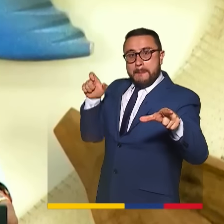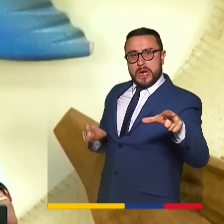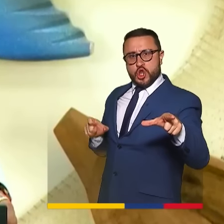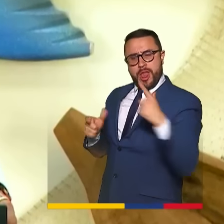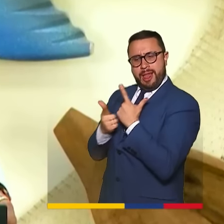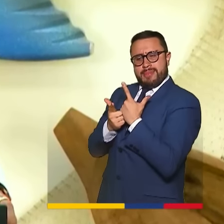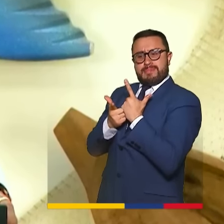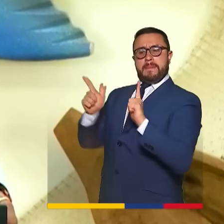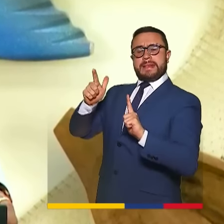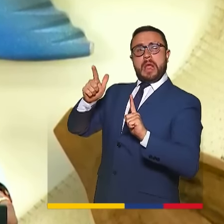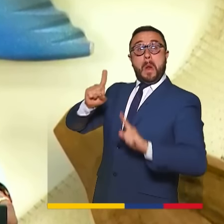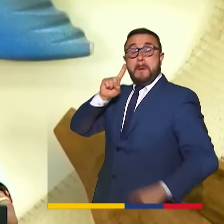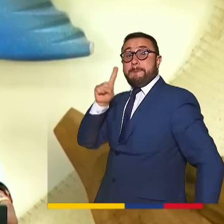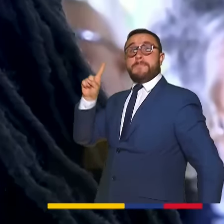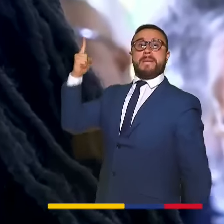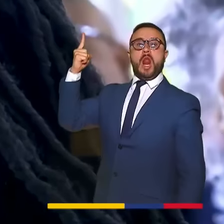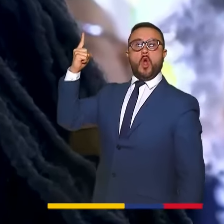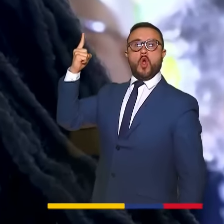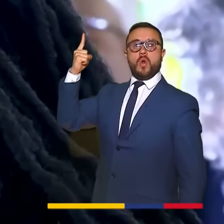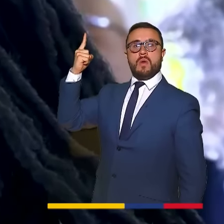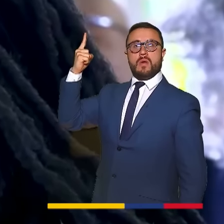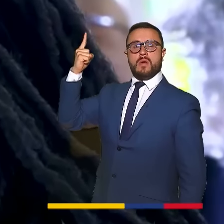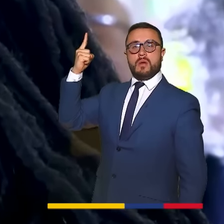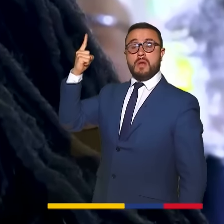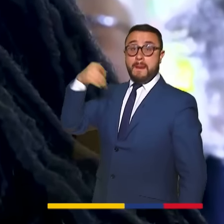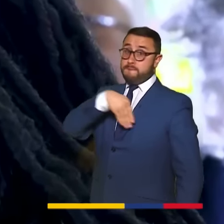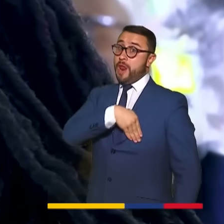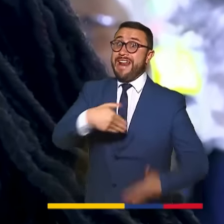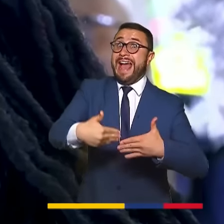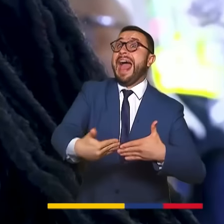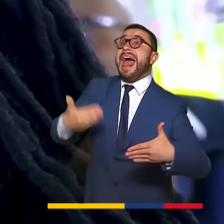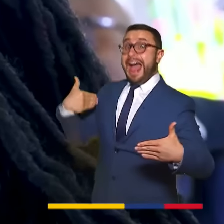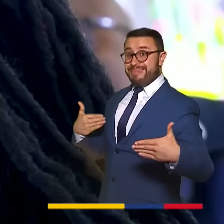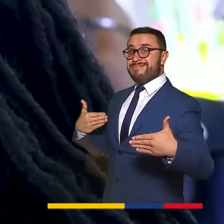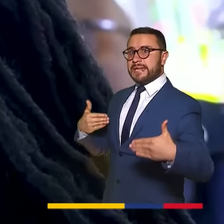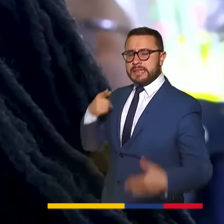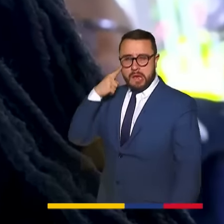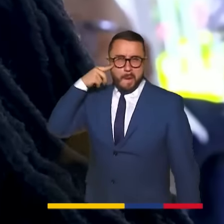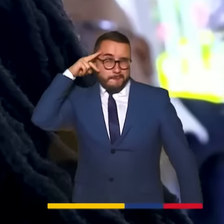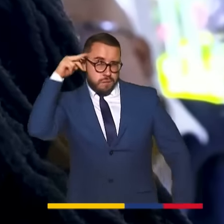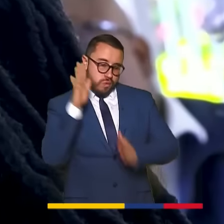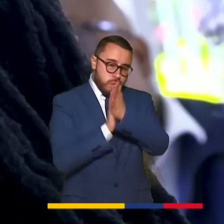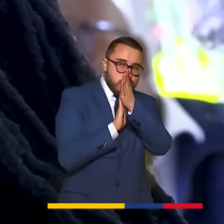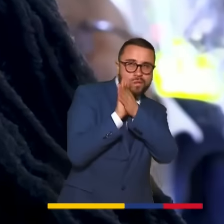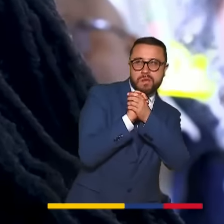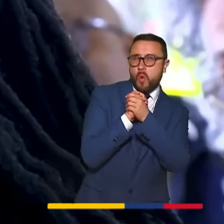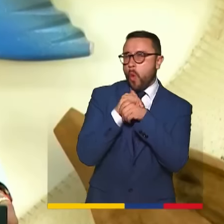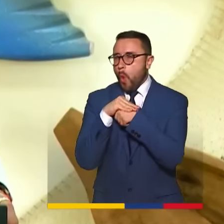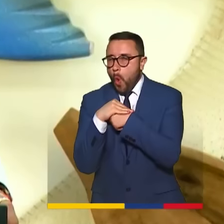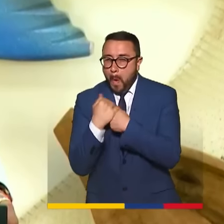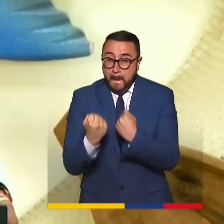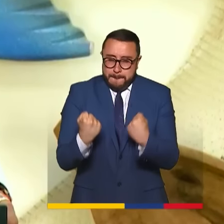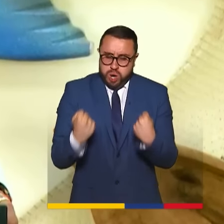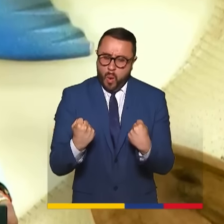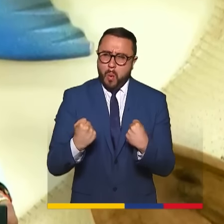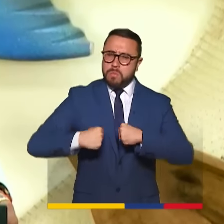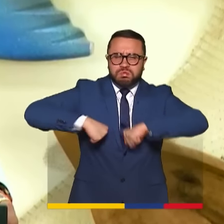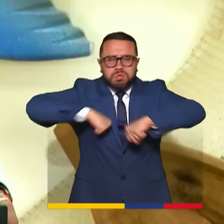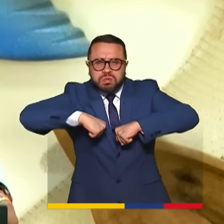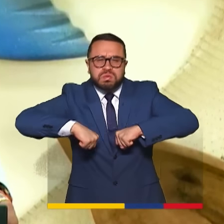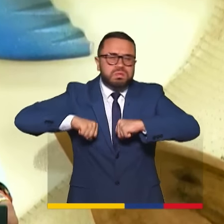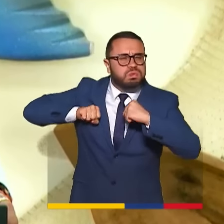no sé si más brillante, no sé si más audaz, no sé si más guerrero,